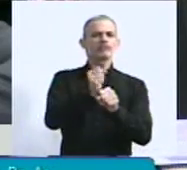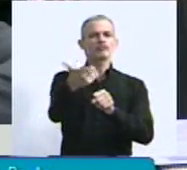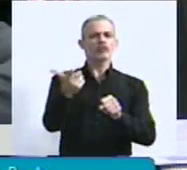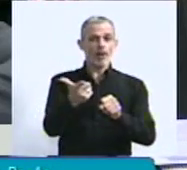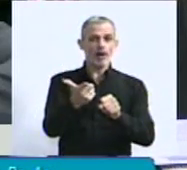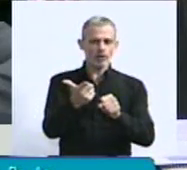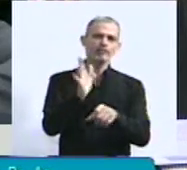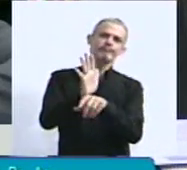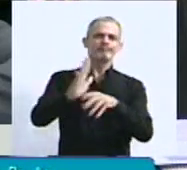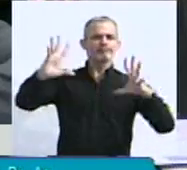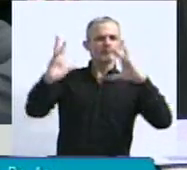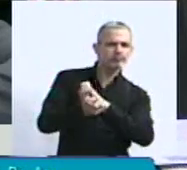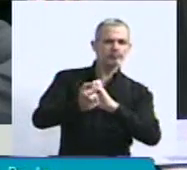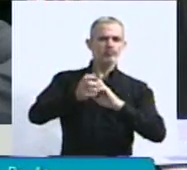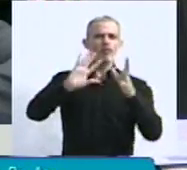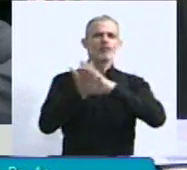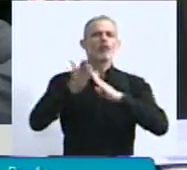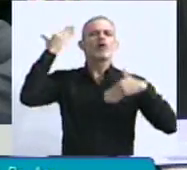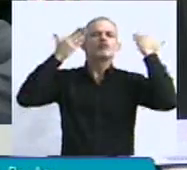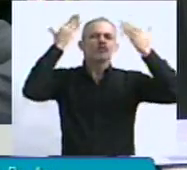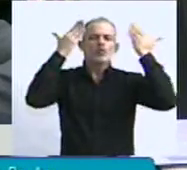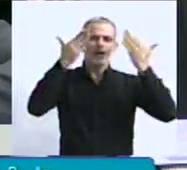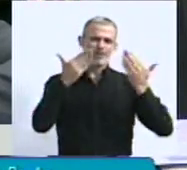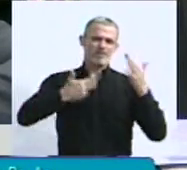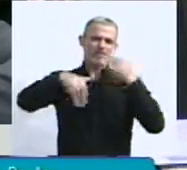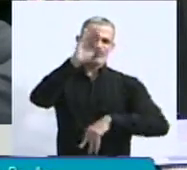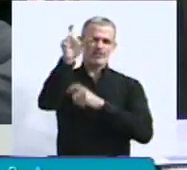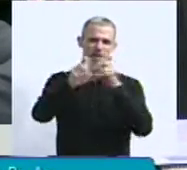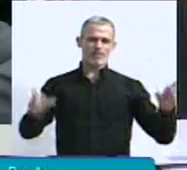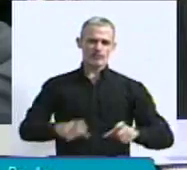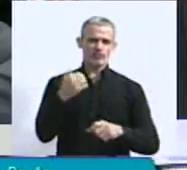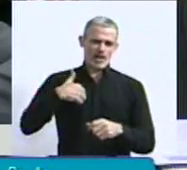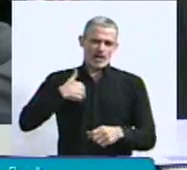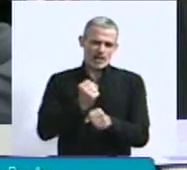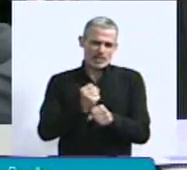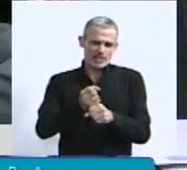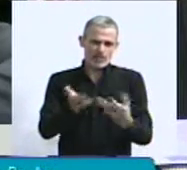aniquilan las expectativas de vida de la mayoría de los trabajadores en procura